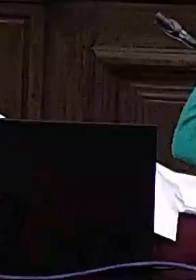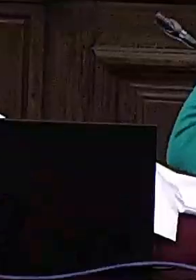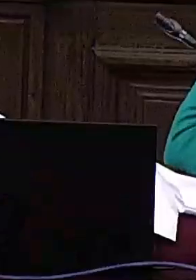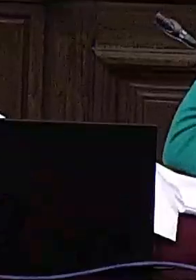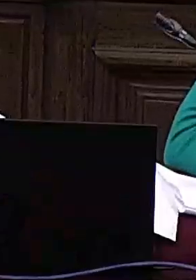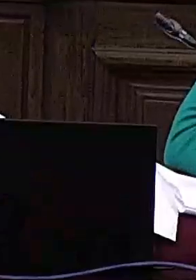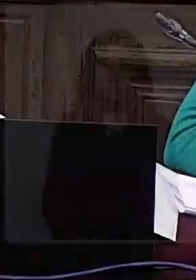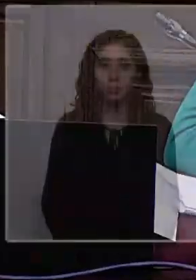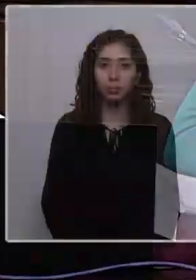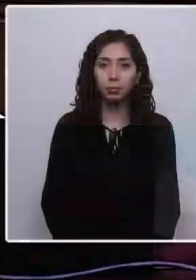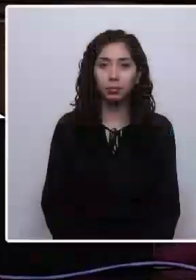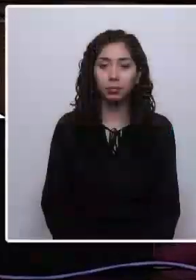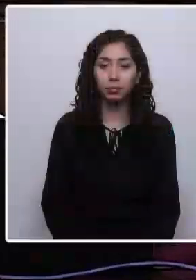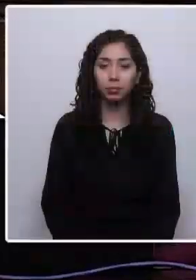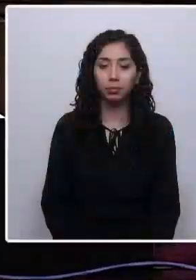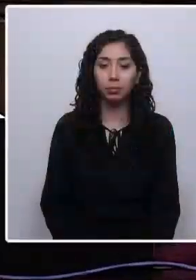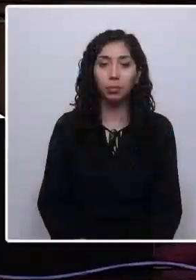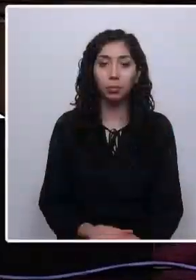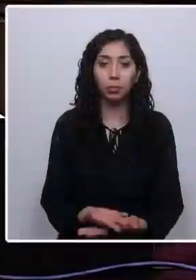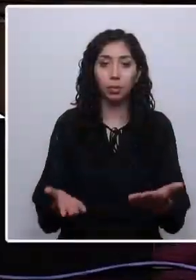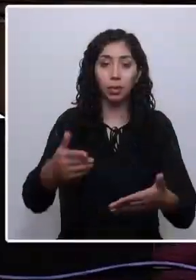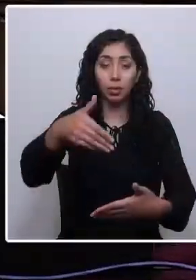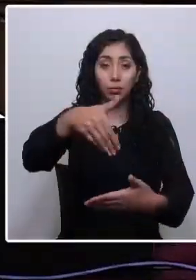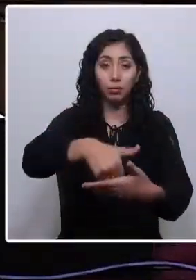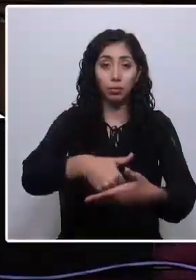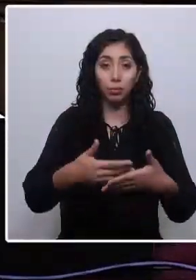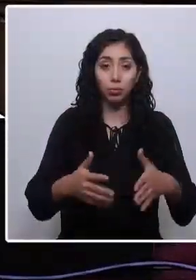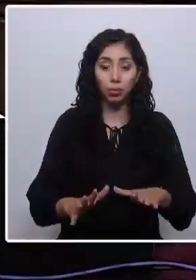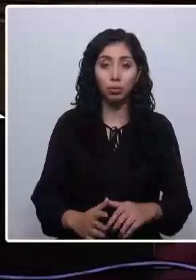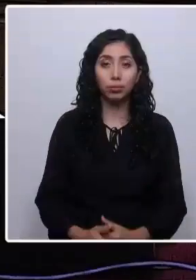Han emitido su voto, señoras y señores convencionales.